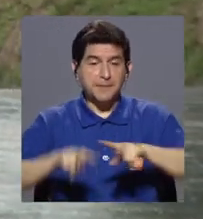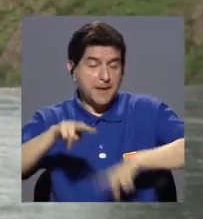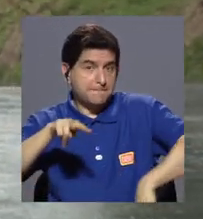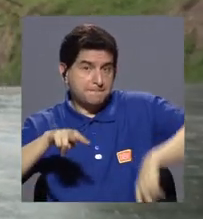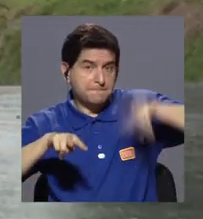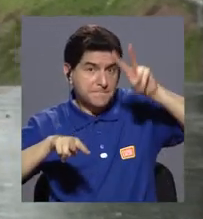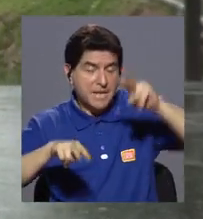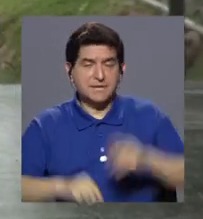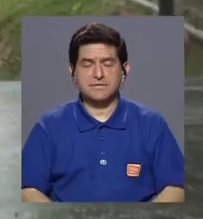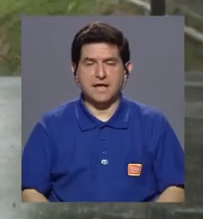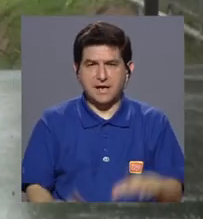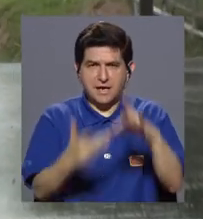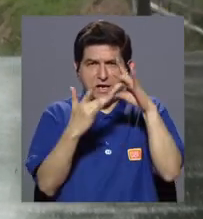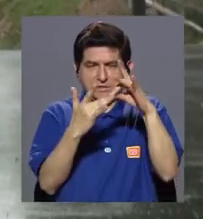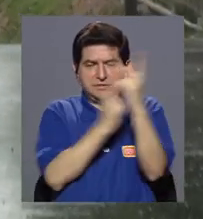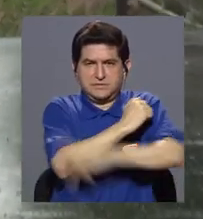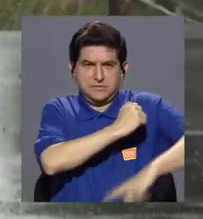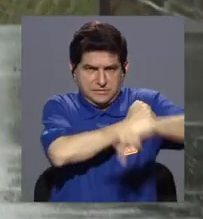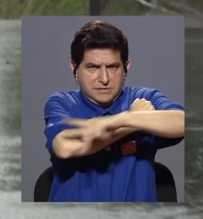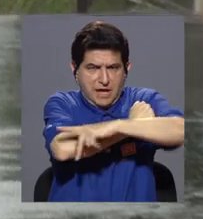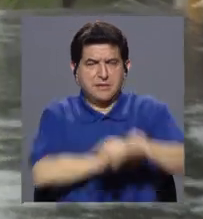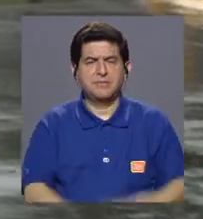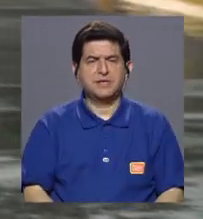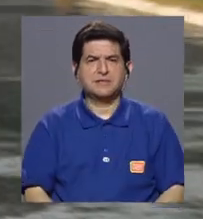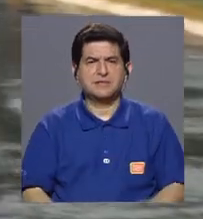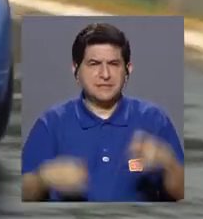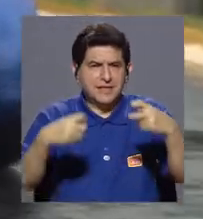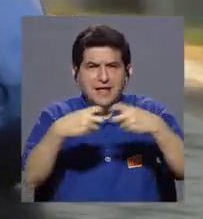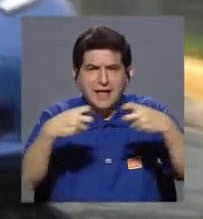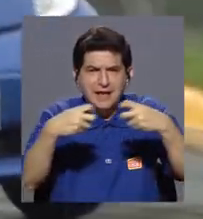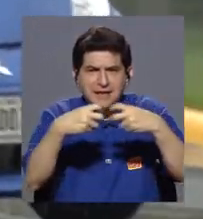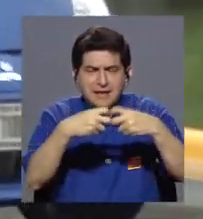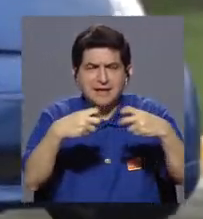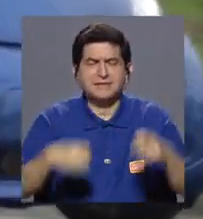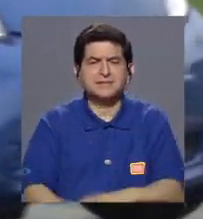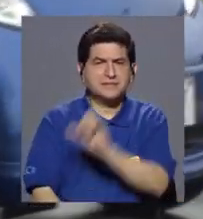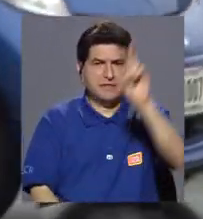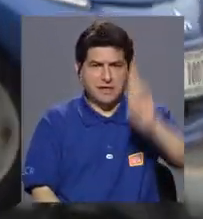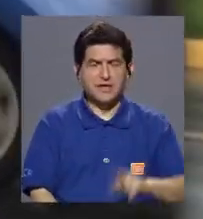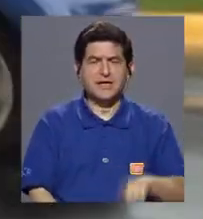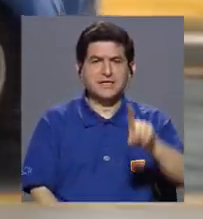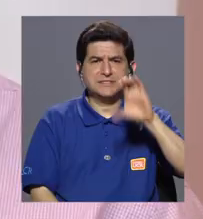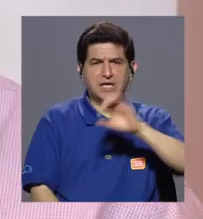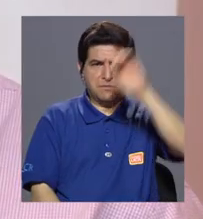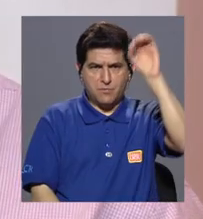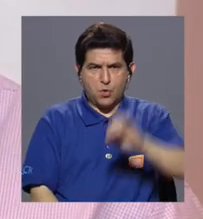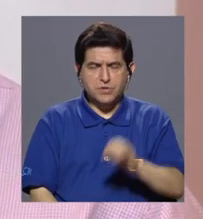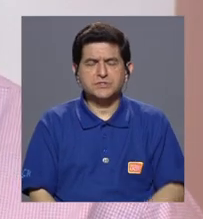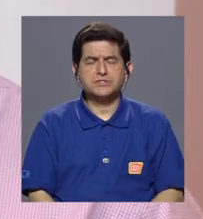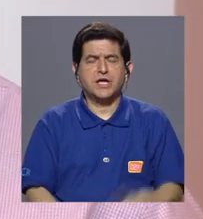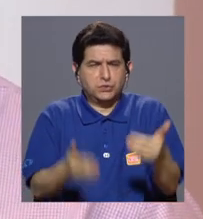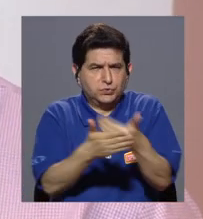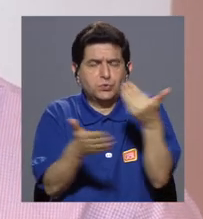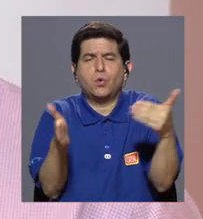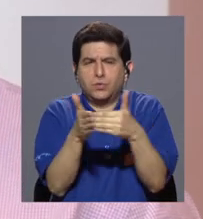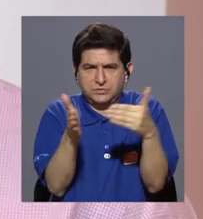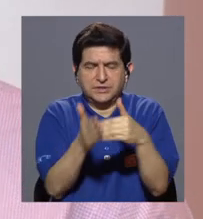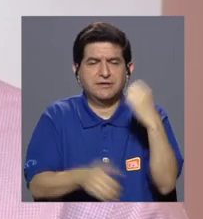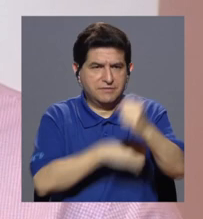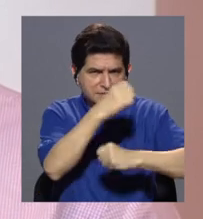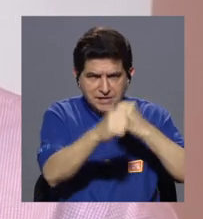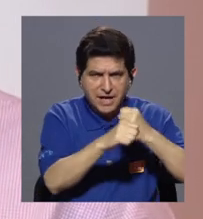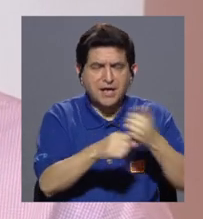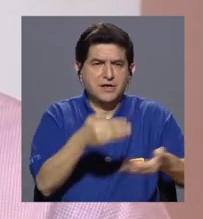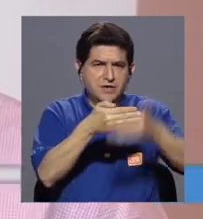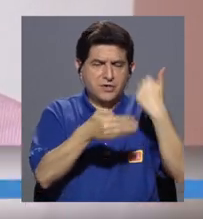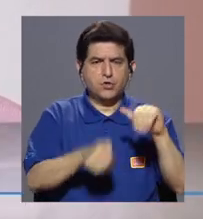Una de las ventajas, particularmente para nuestro país, es que la energía eléctrica que se produce en Costa Rica es 100% renovable prácticamente. El